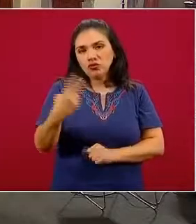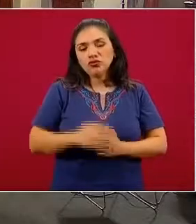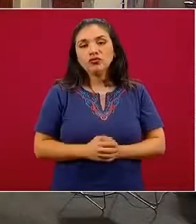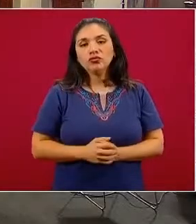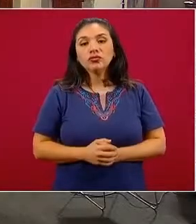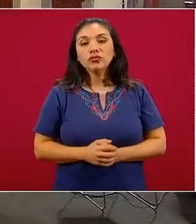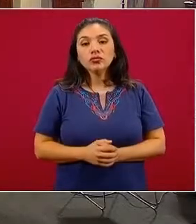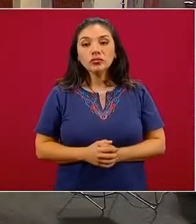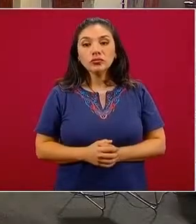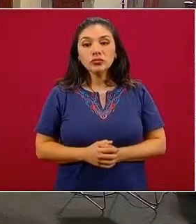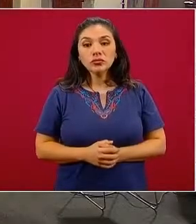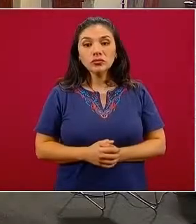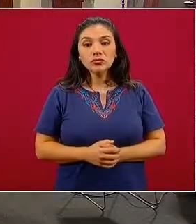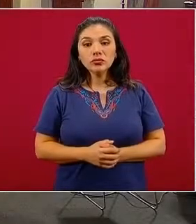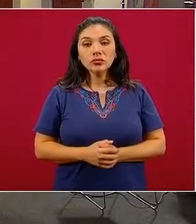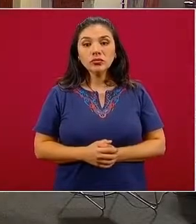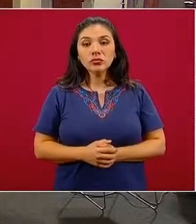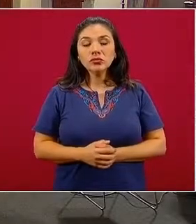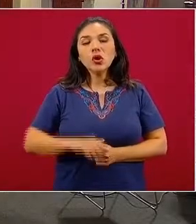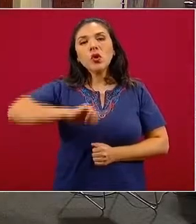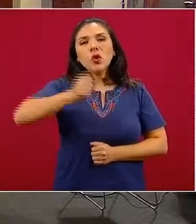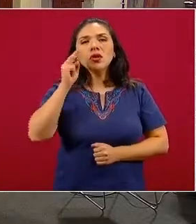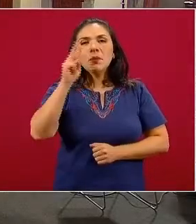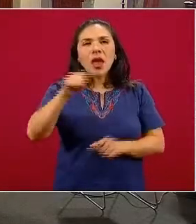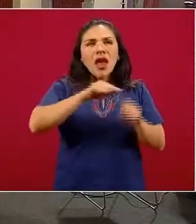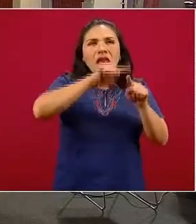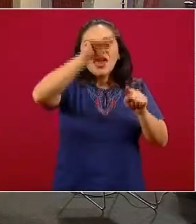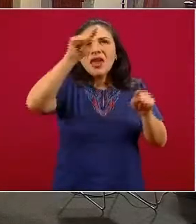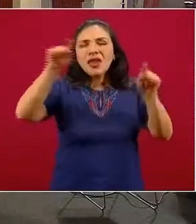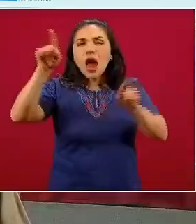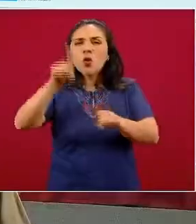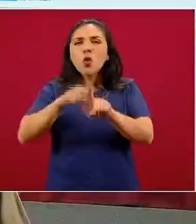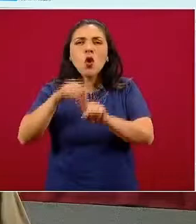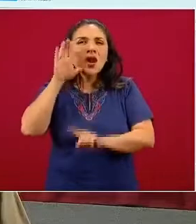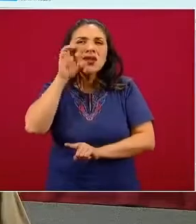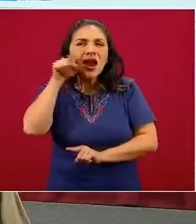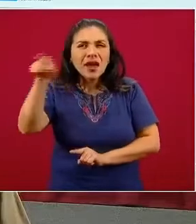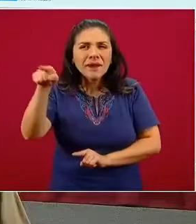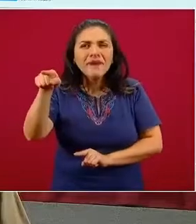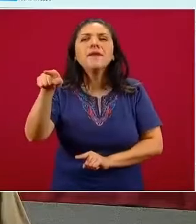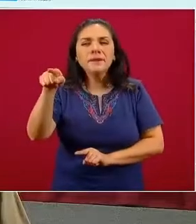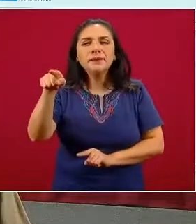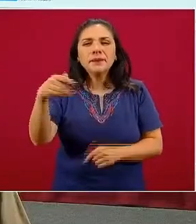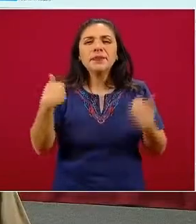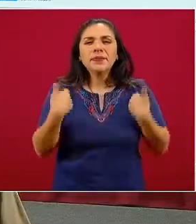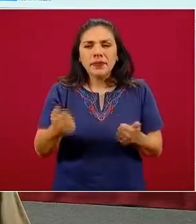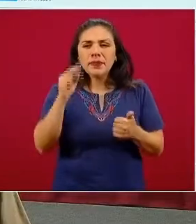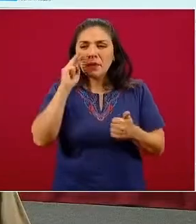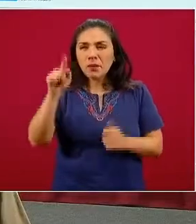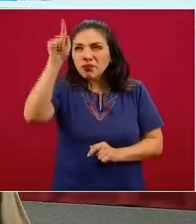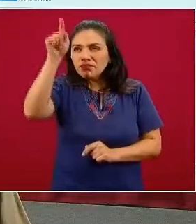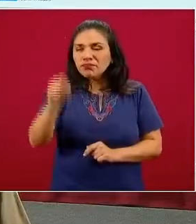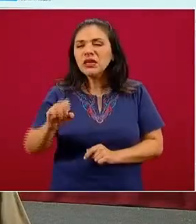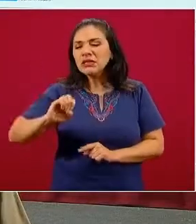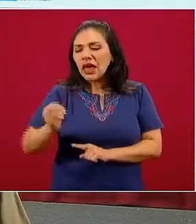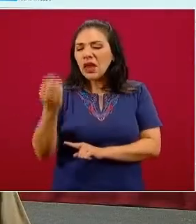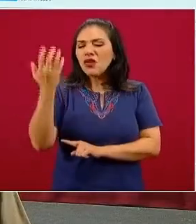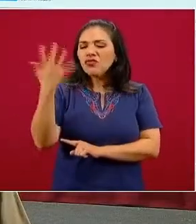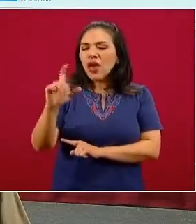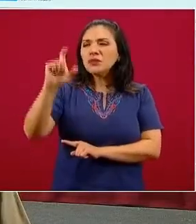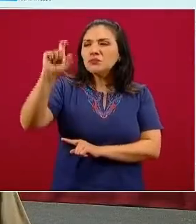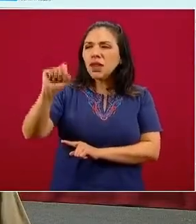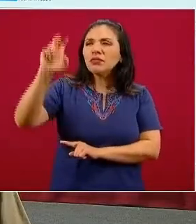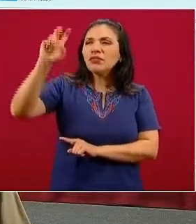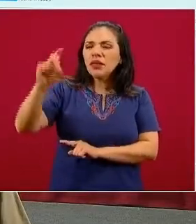COVID-19. Tenemos esta línea naranja que, interpretada en este eje, 0, 10, 20, 30,